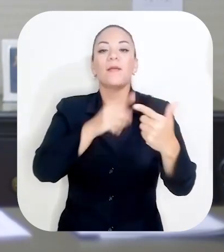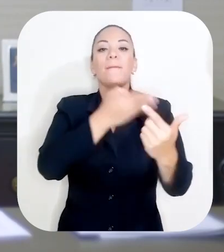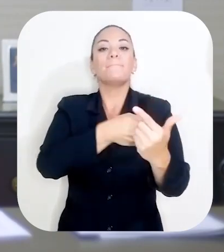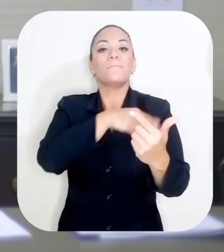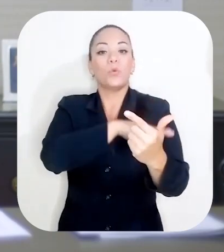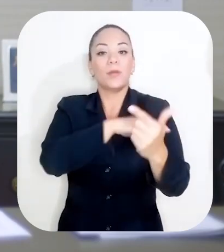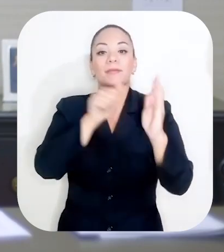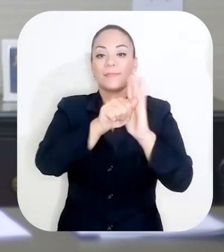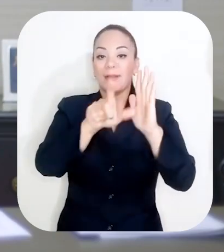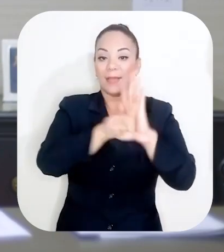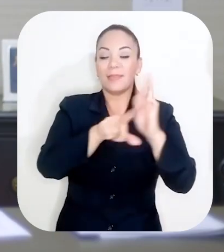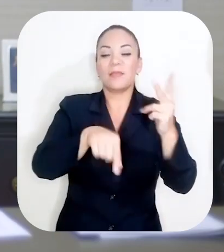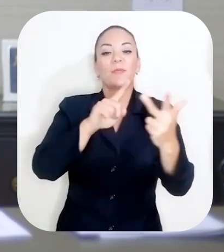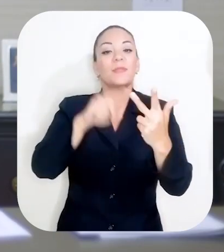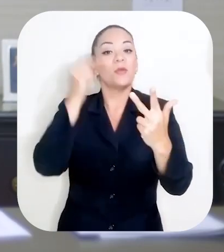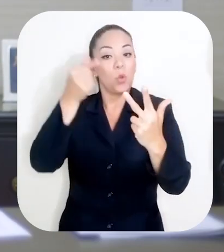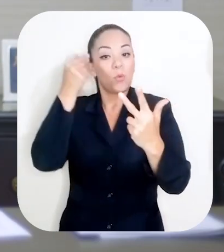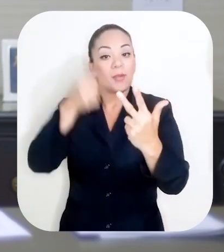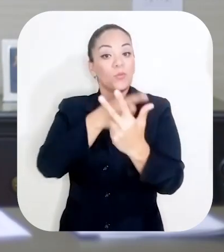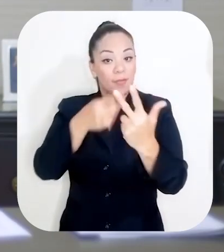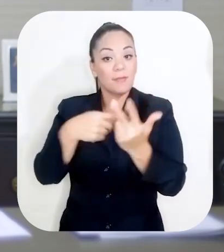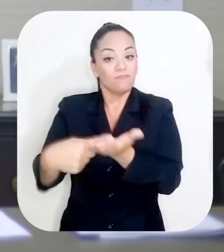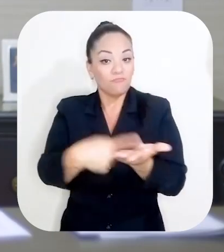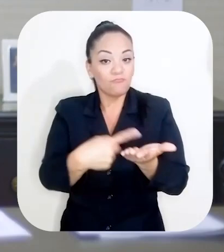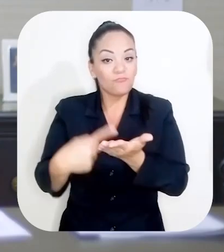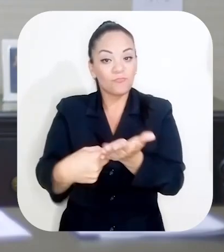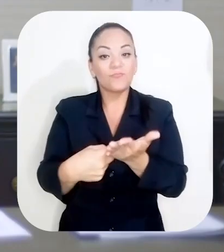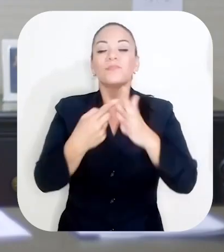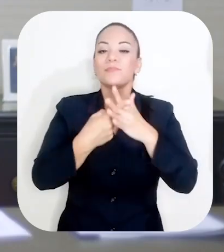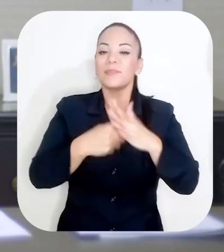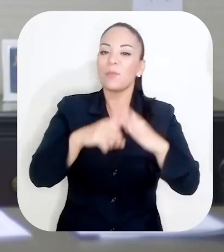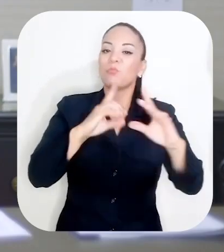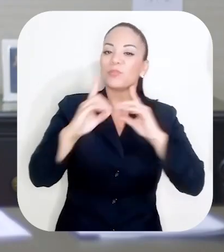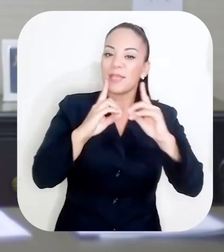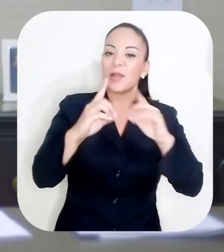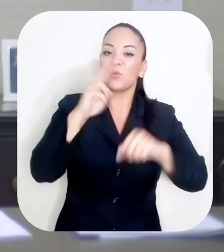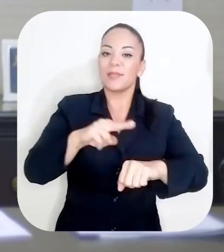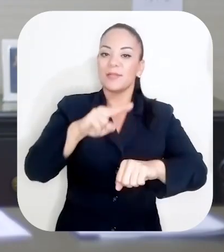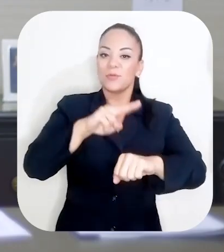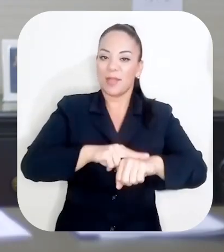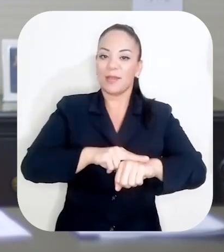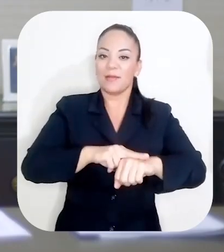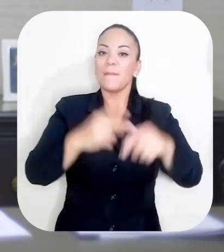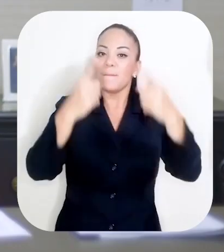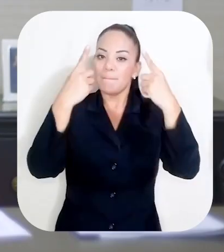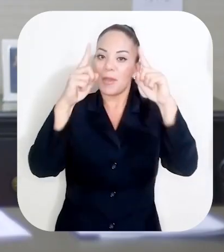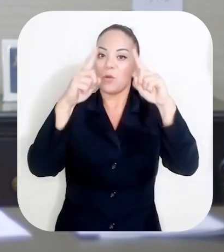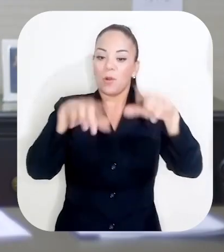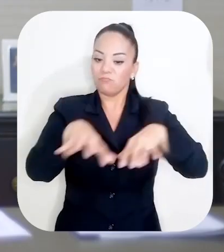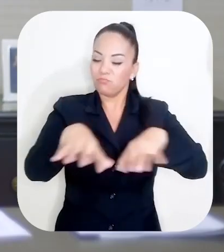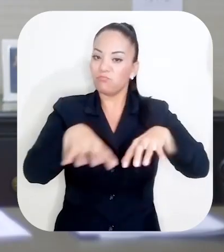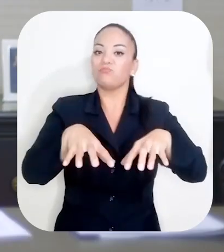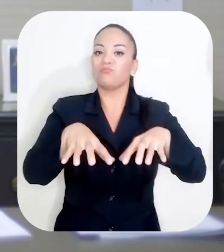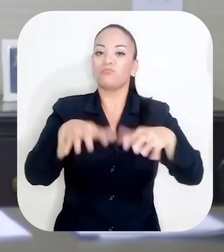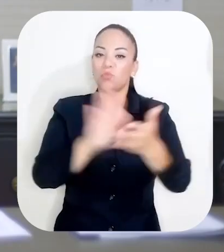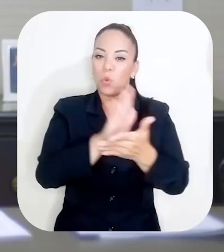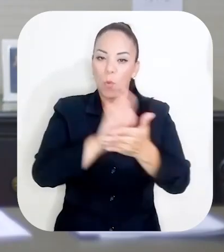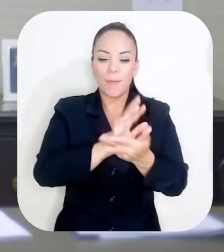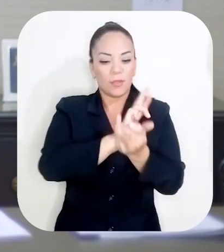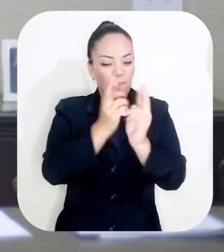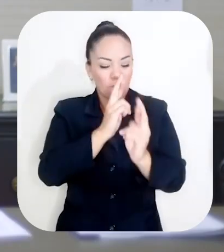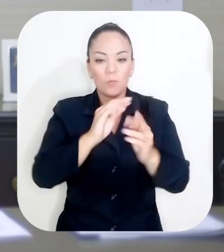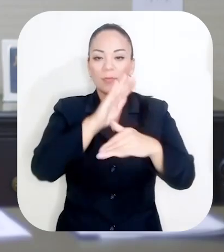El poder legislativo legislativo y el gobierno e iniciamos el diálogo nacional para definir acciones